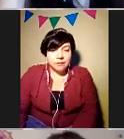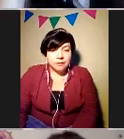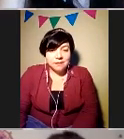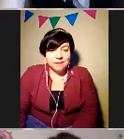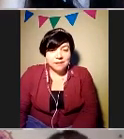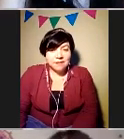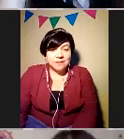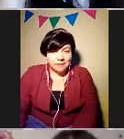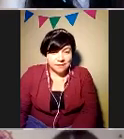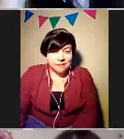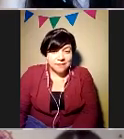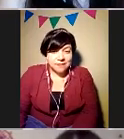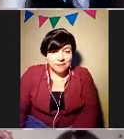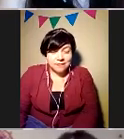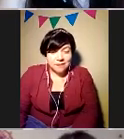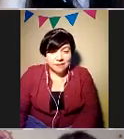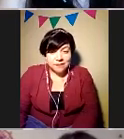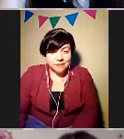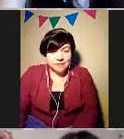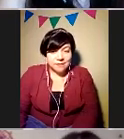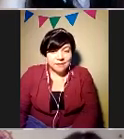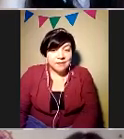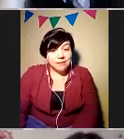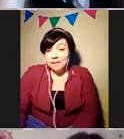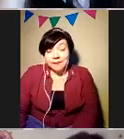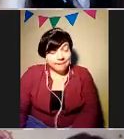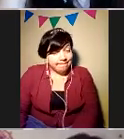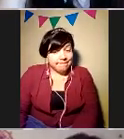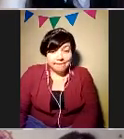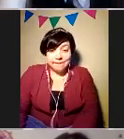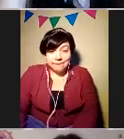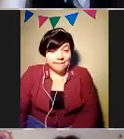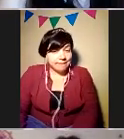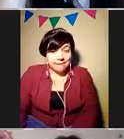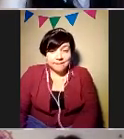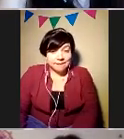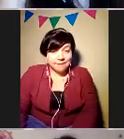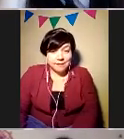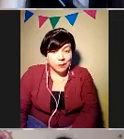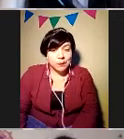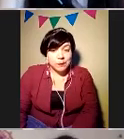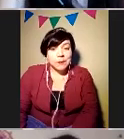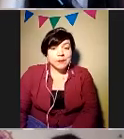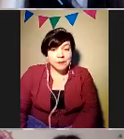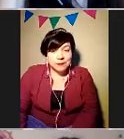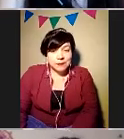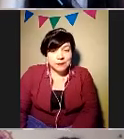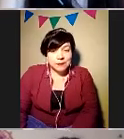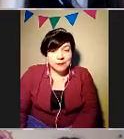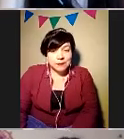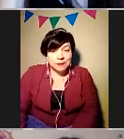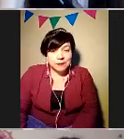cobraba como 10 lucas por ahí, y yo creo que gran parte de esa ganancia vaya a dar a la costurera, la mayoría es para ella, pues. Entonces igual